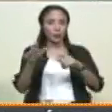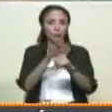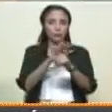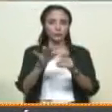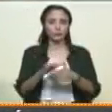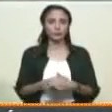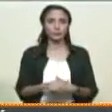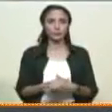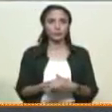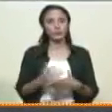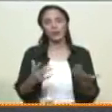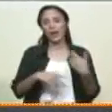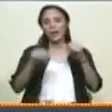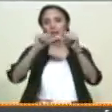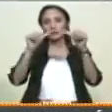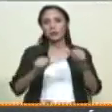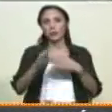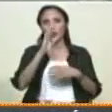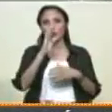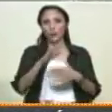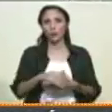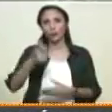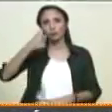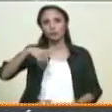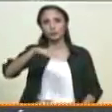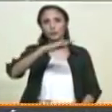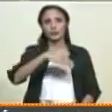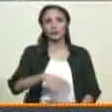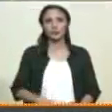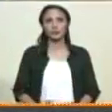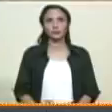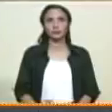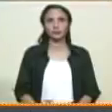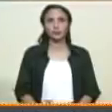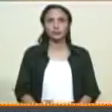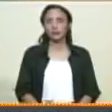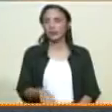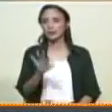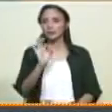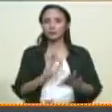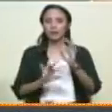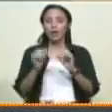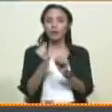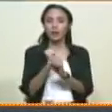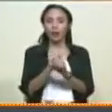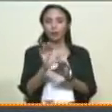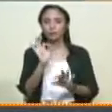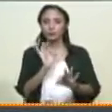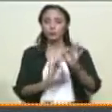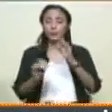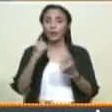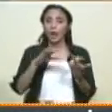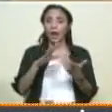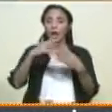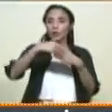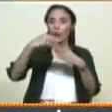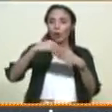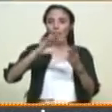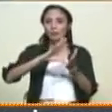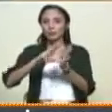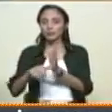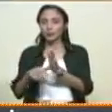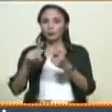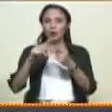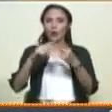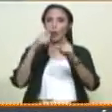el sistema financiero venezolano. Es un trabajo minucioso. Primero se llevaron los dólares, montaron un banco fuera de